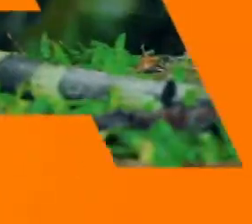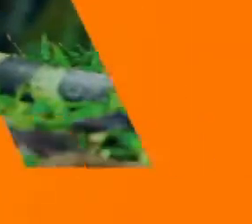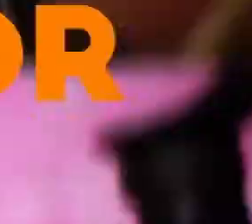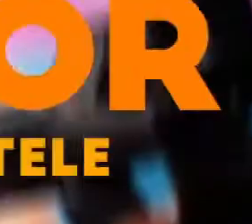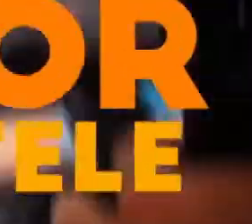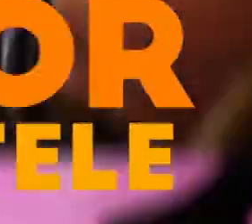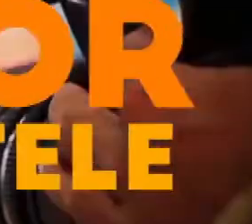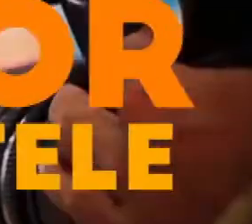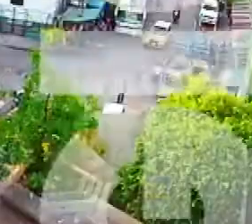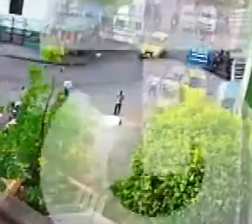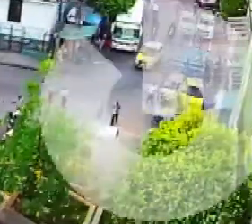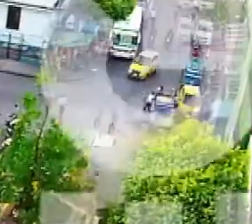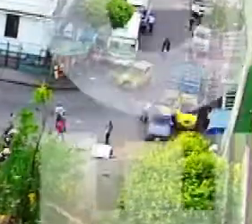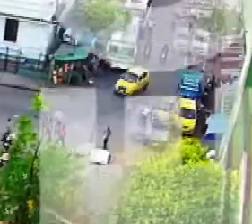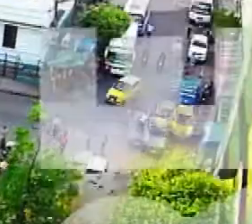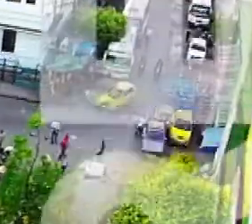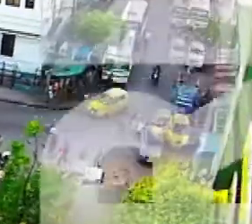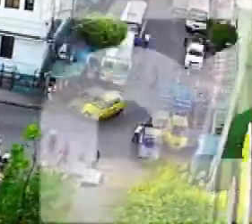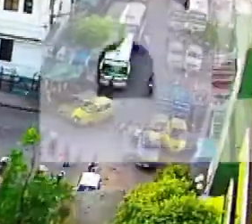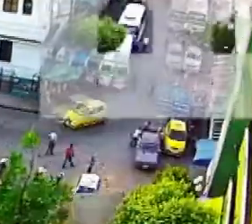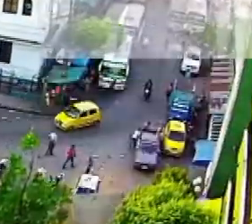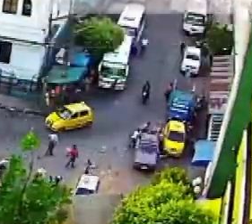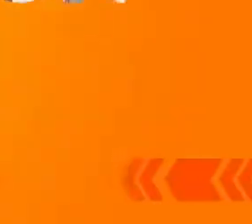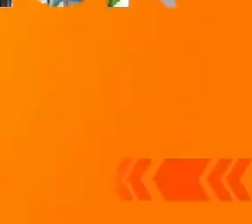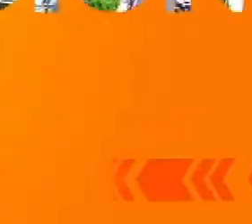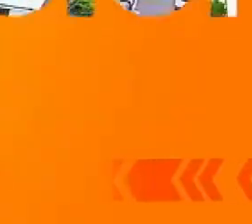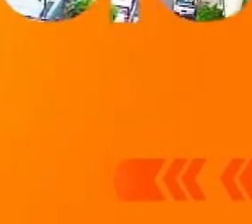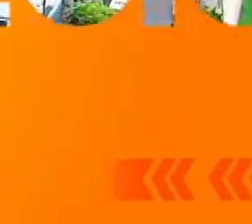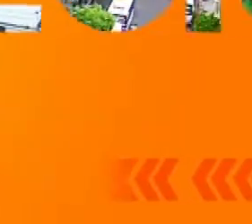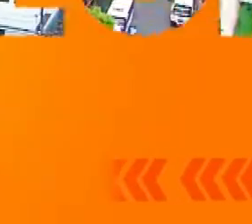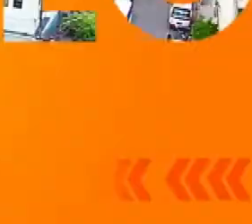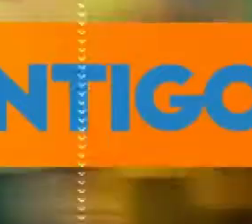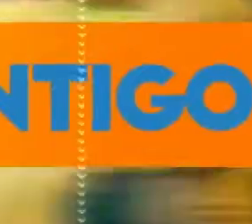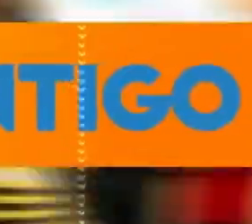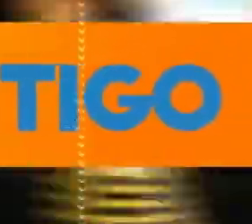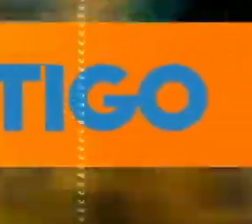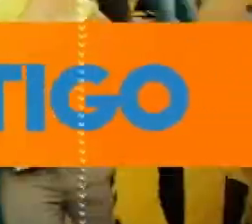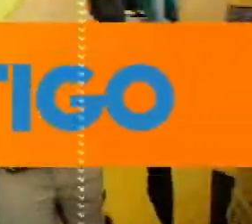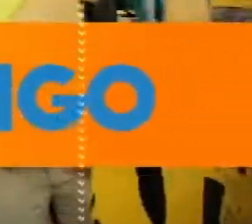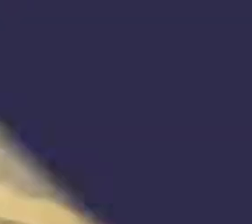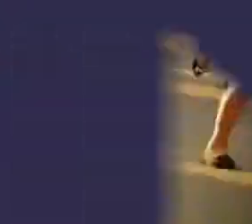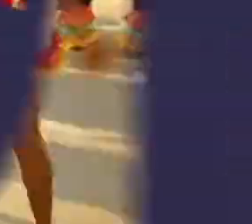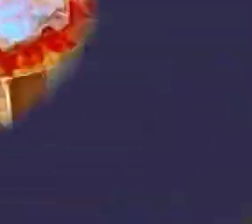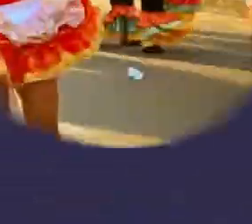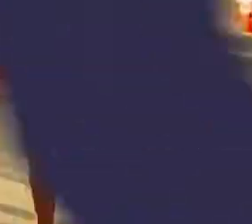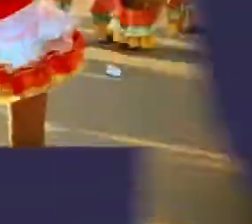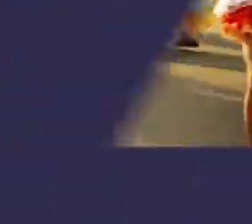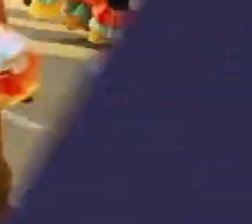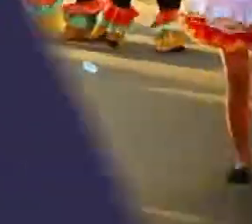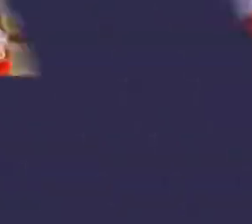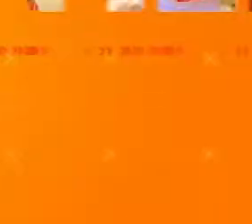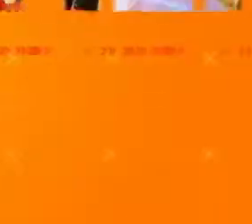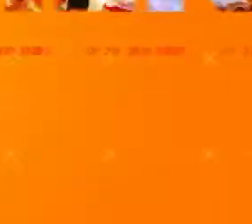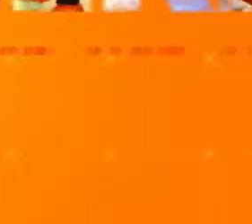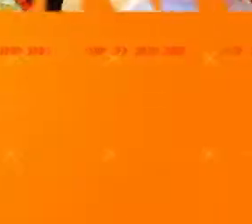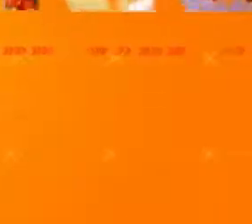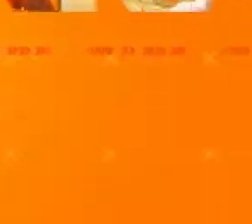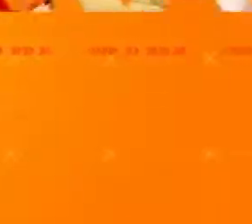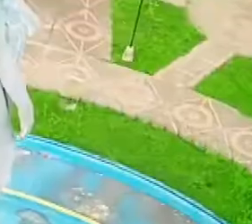vida, es la mejor tele de nuestra región. Estamos contigo en tu corazón.